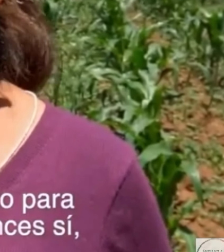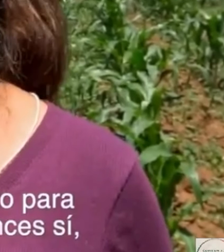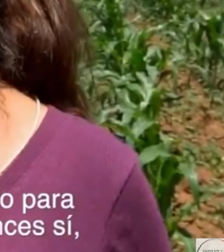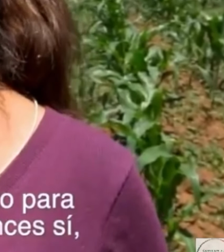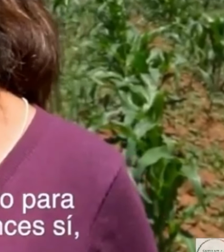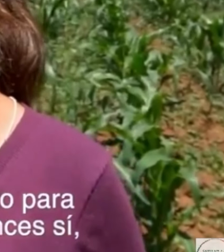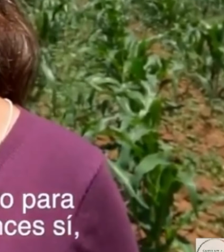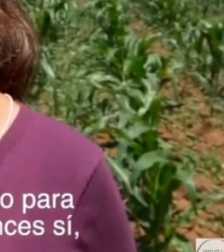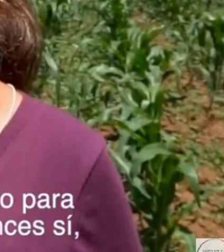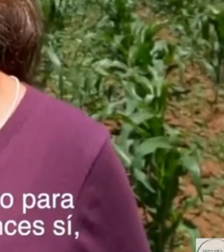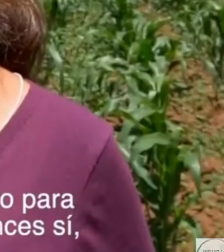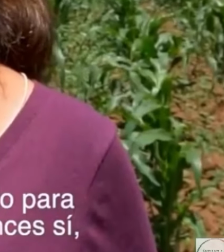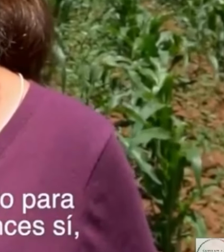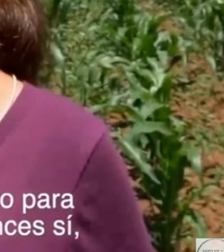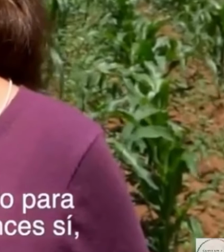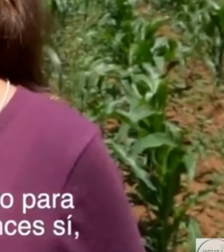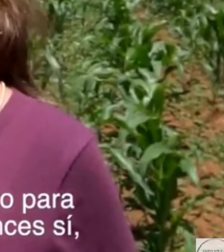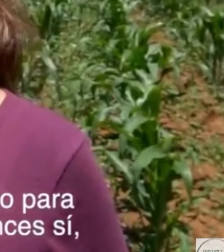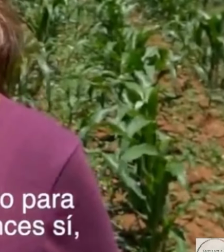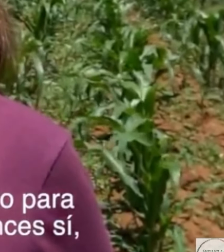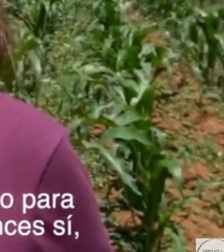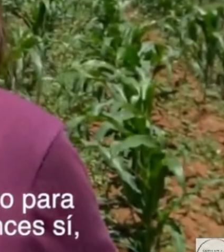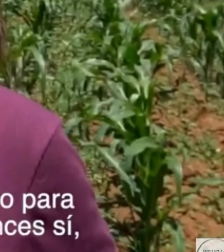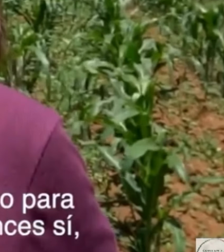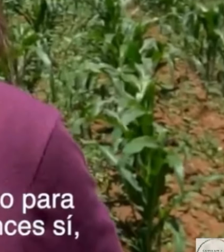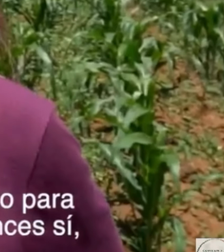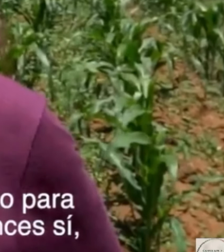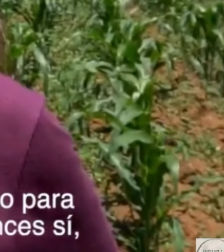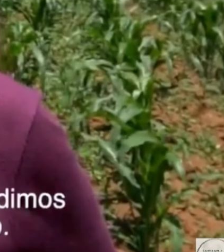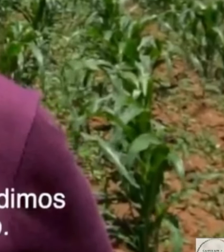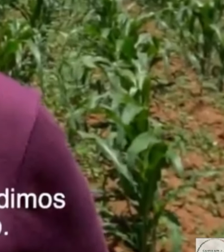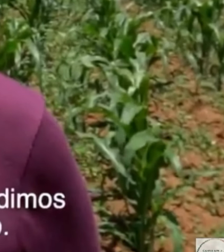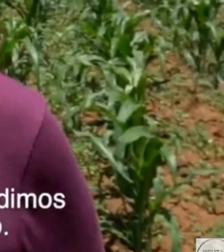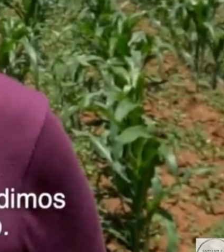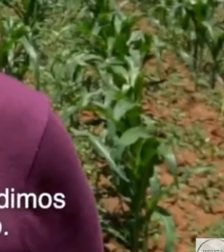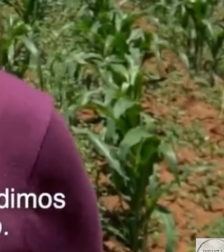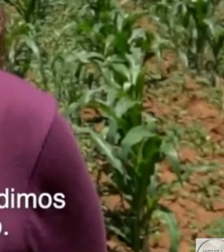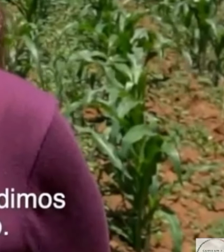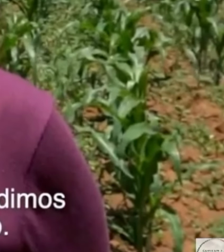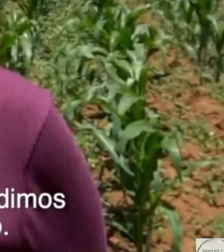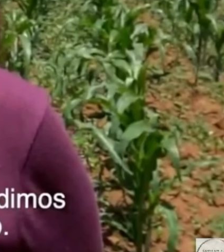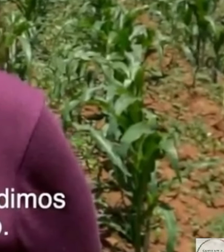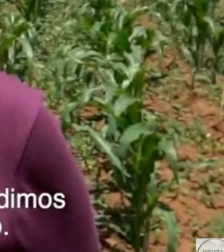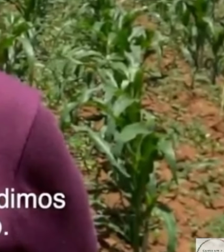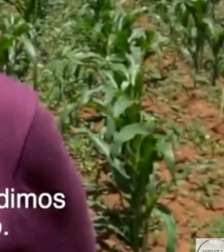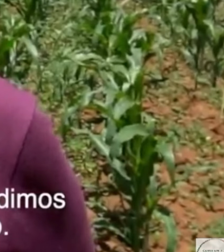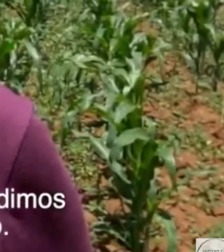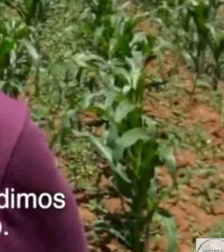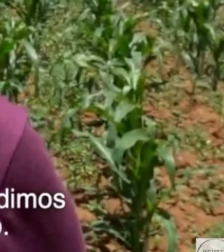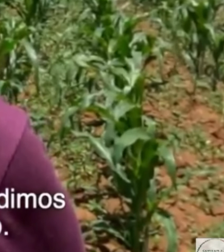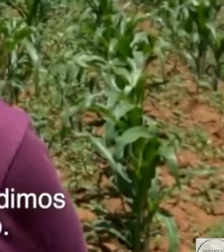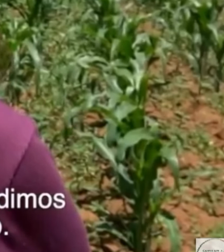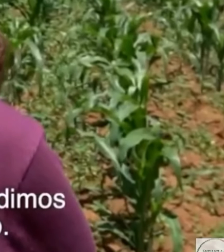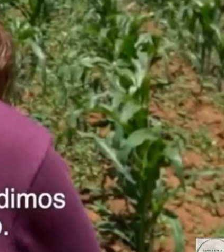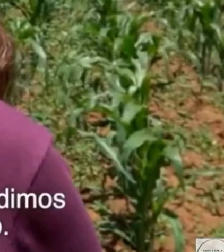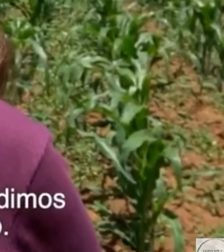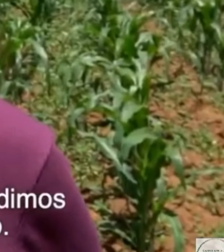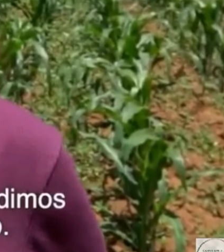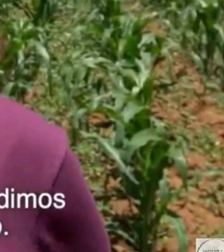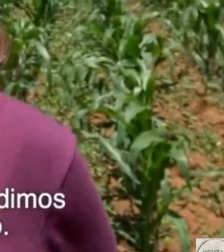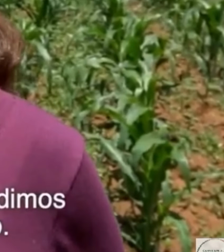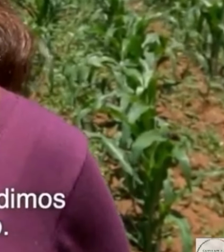comprar el fertilizante, los suministros, ¿no? Entonces sí, la verdad es muy bueno, y pues le